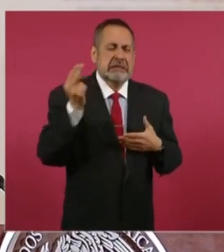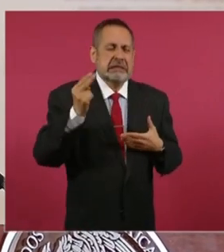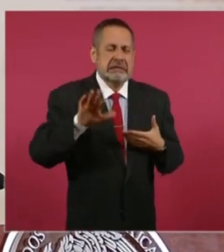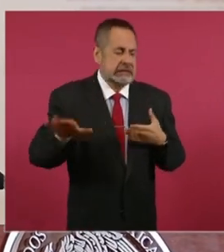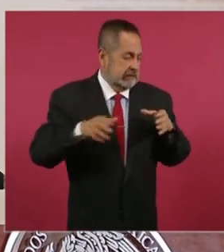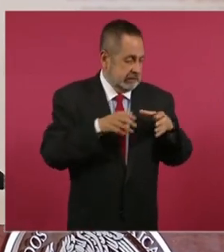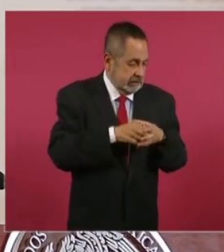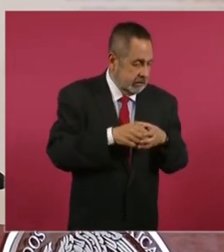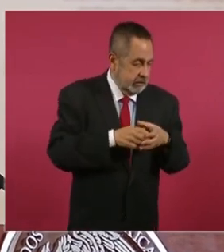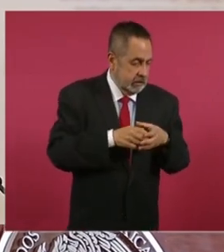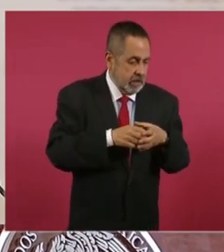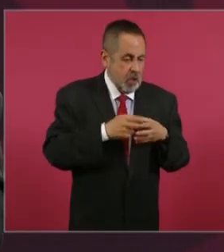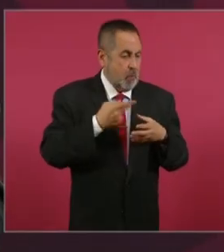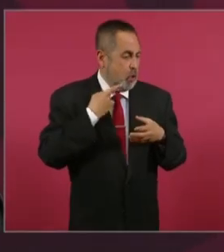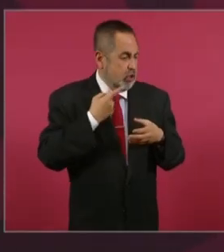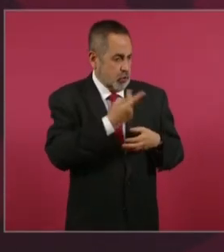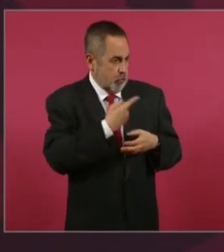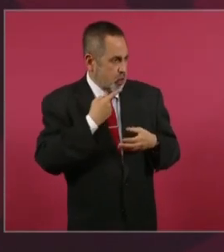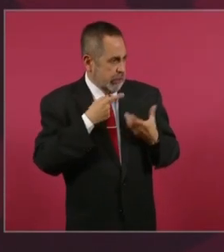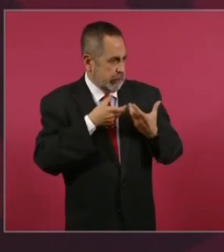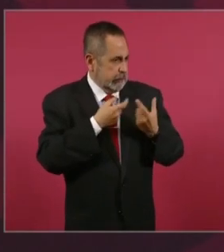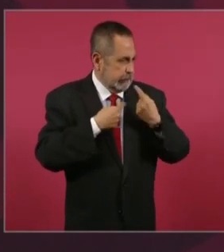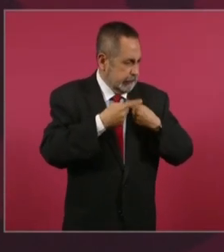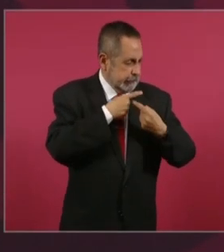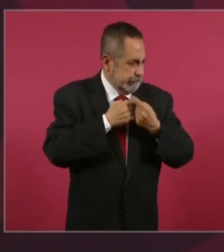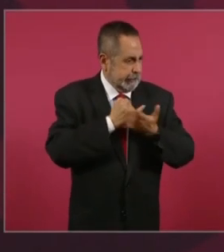la política es asunto de los políticos